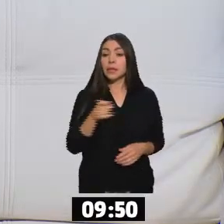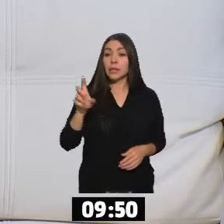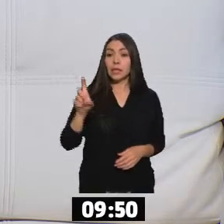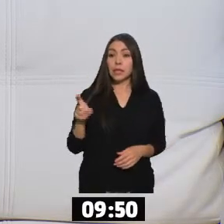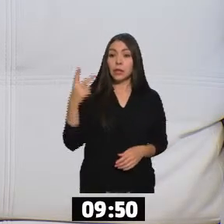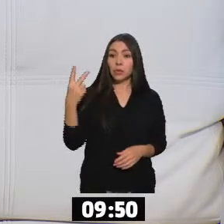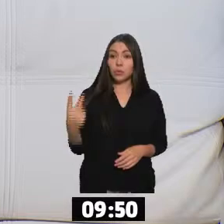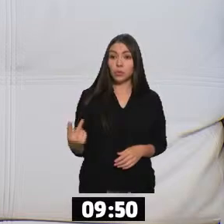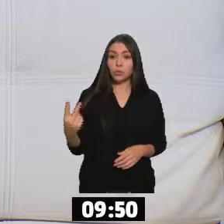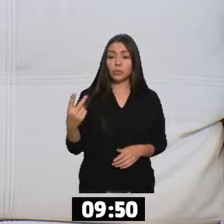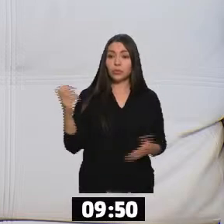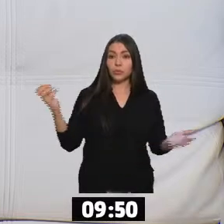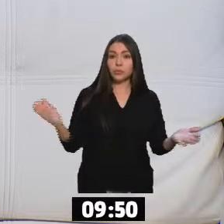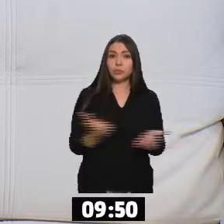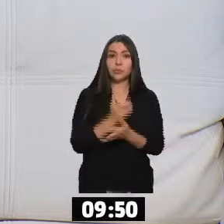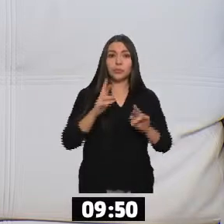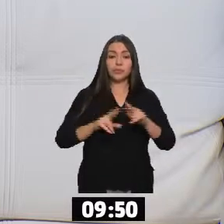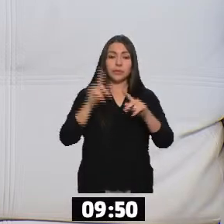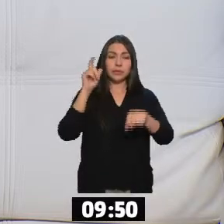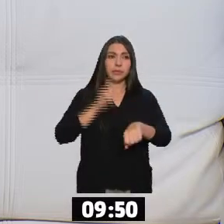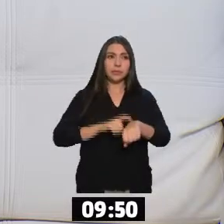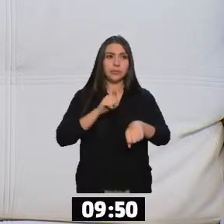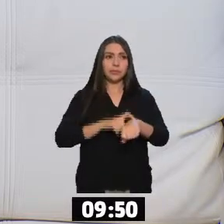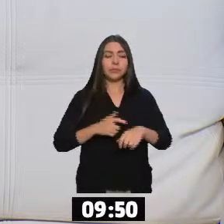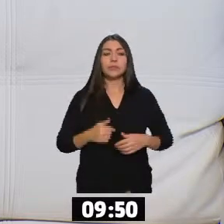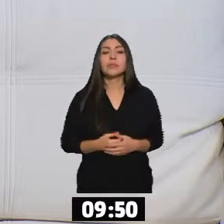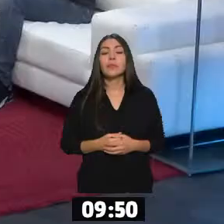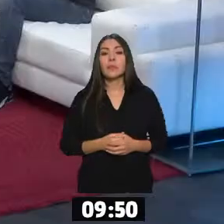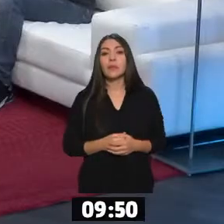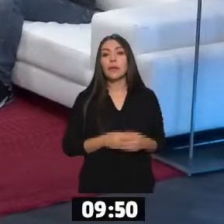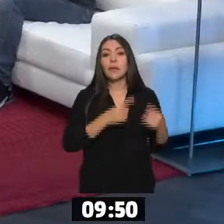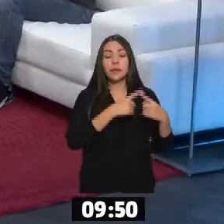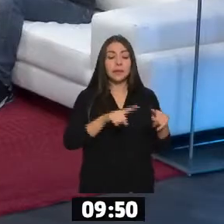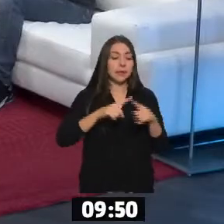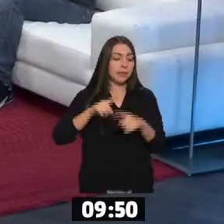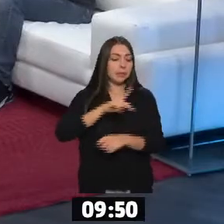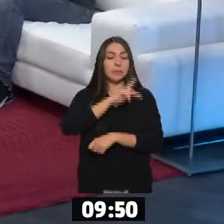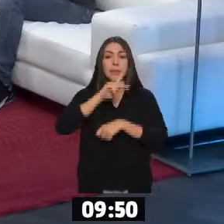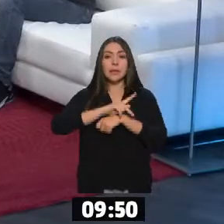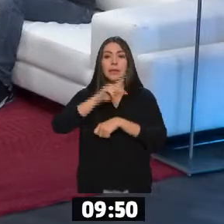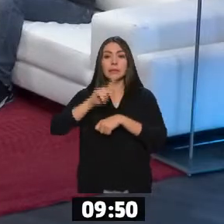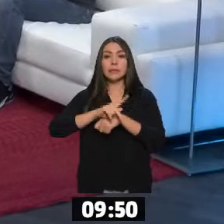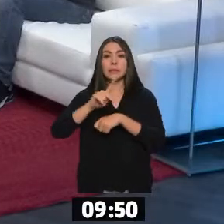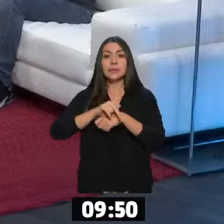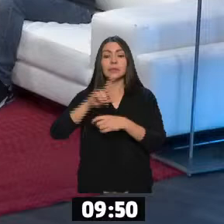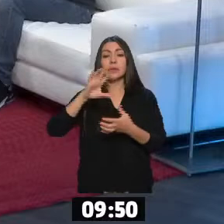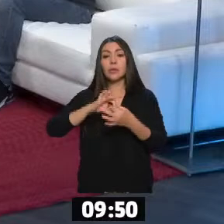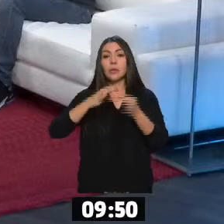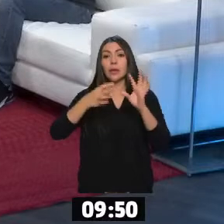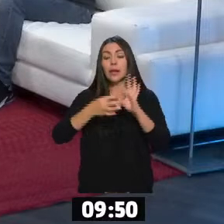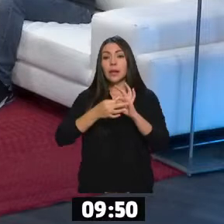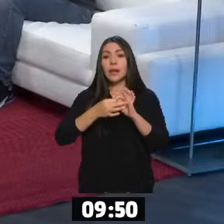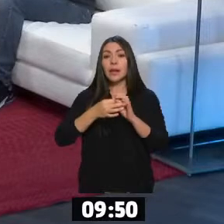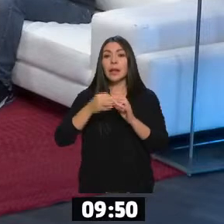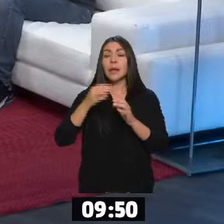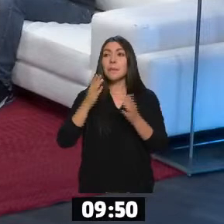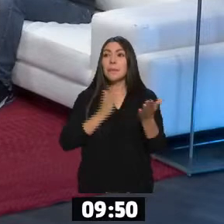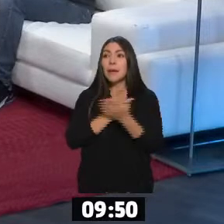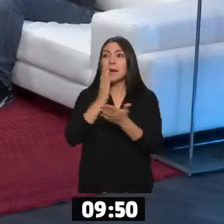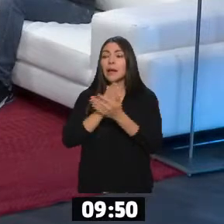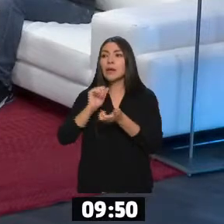132 récords. Estamos hablando de que la cercanía entre los países que han dominado la Olimpiada cada vez es más